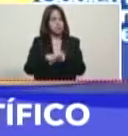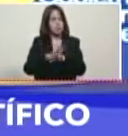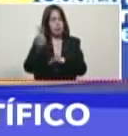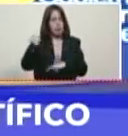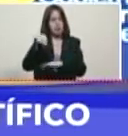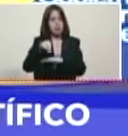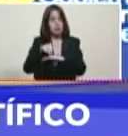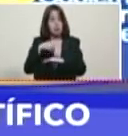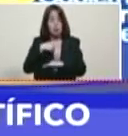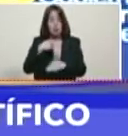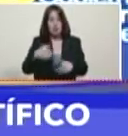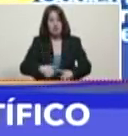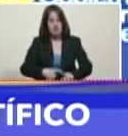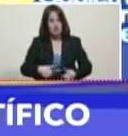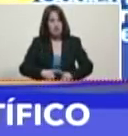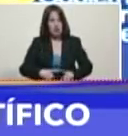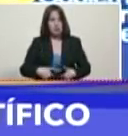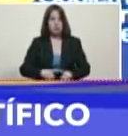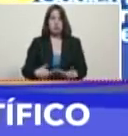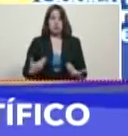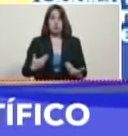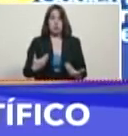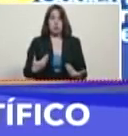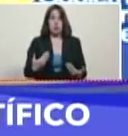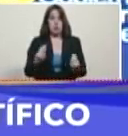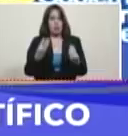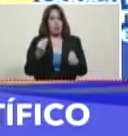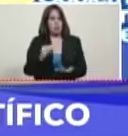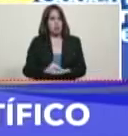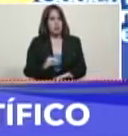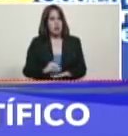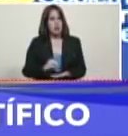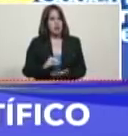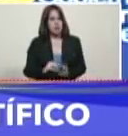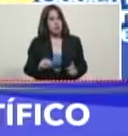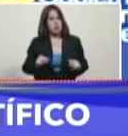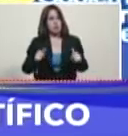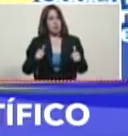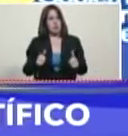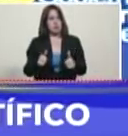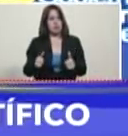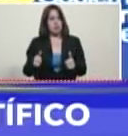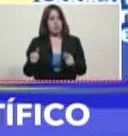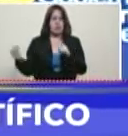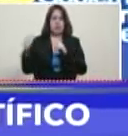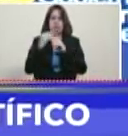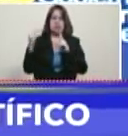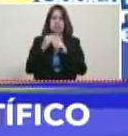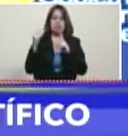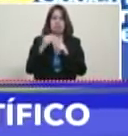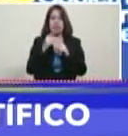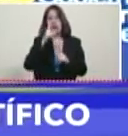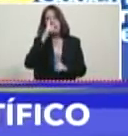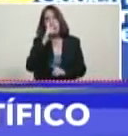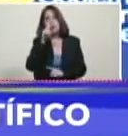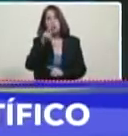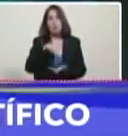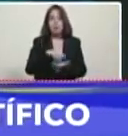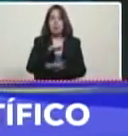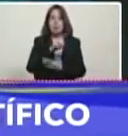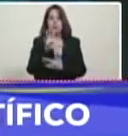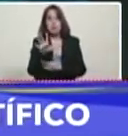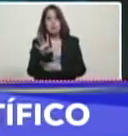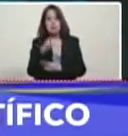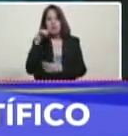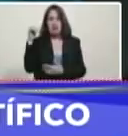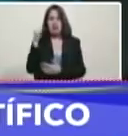Yo he hecho esfuerzos en varias oportunidades cuando ya comenzó toda esta agresión en el año 2015 con el decreto